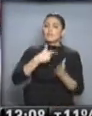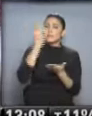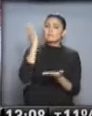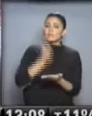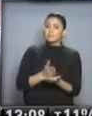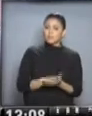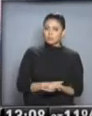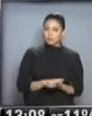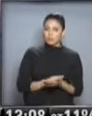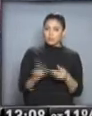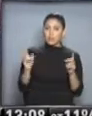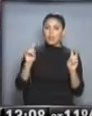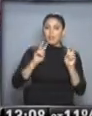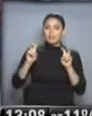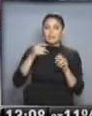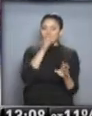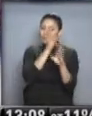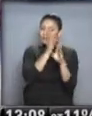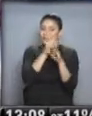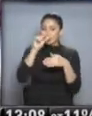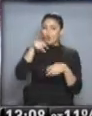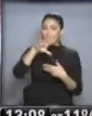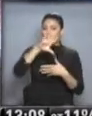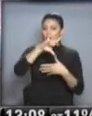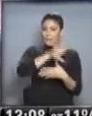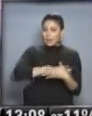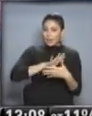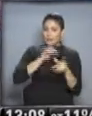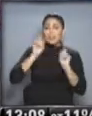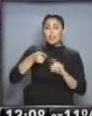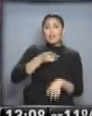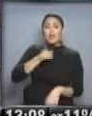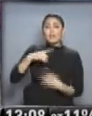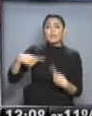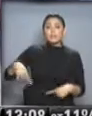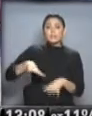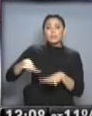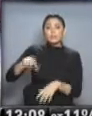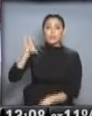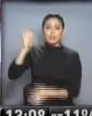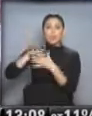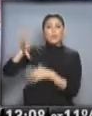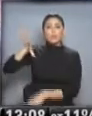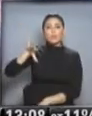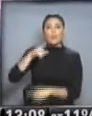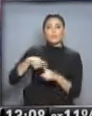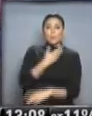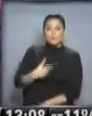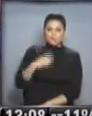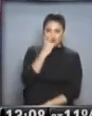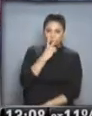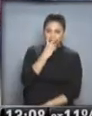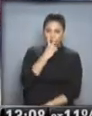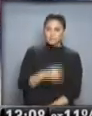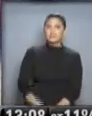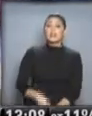respecto de las cuestiones que tienen que ver con el espionaje en américa latina y con el repudio de lo que pasó en europa con evo morales recuerden que